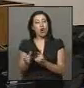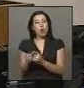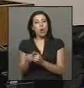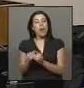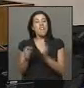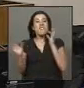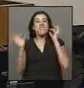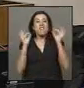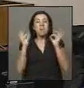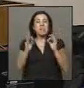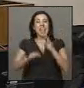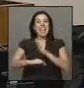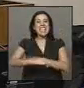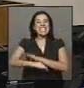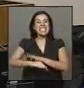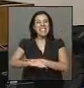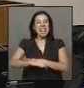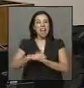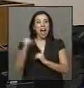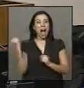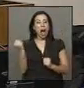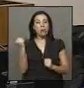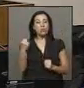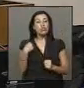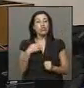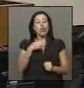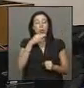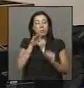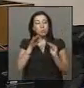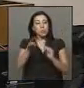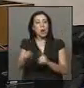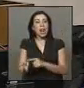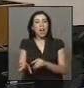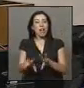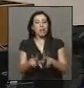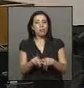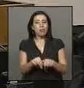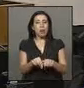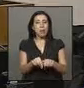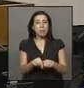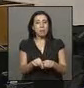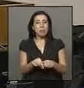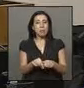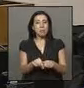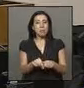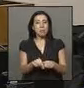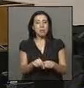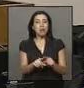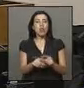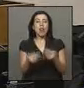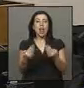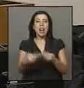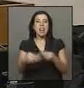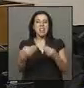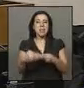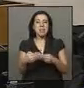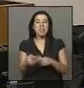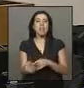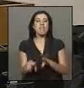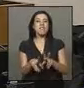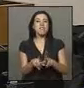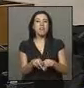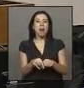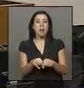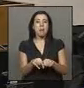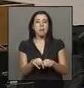Autónoma, queremos partir poniéndonos del lado de la familia. No, sin embargo, de la restringida versión de familia con la que